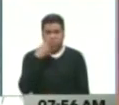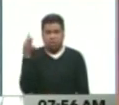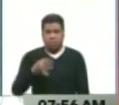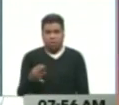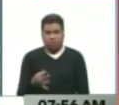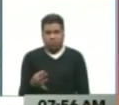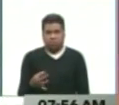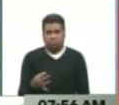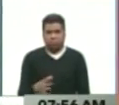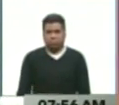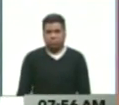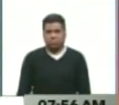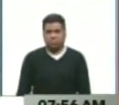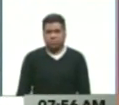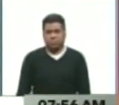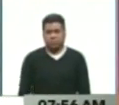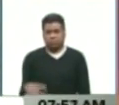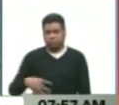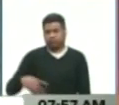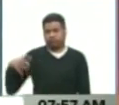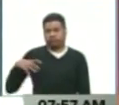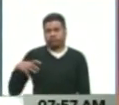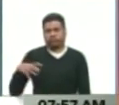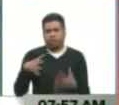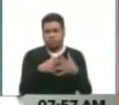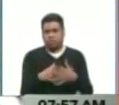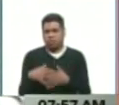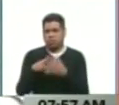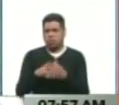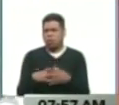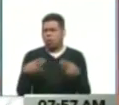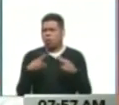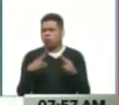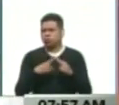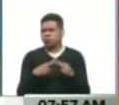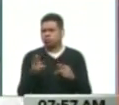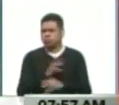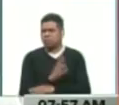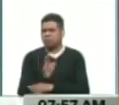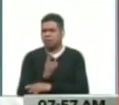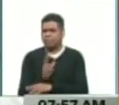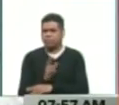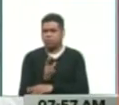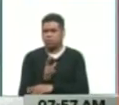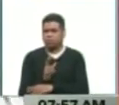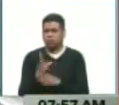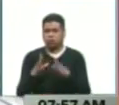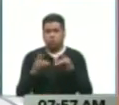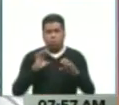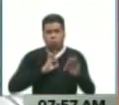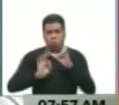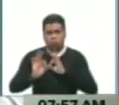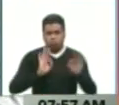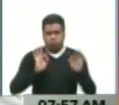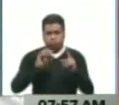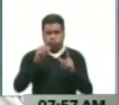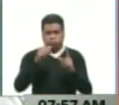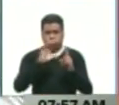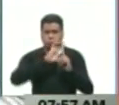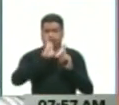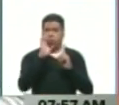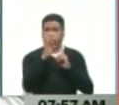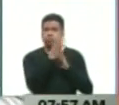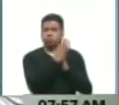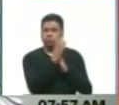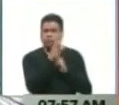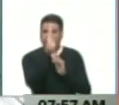decir esto? Que el capitalismo conoció tempranamente que el arte y la cultura configuraban un